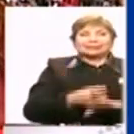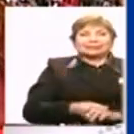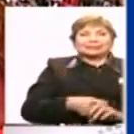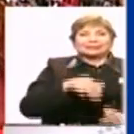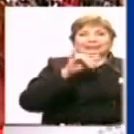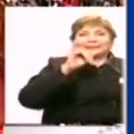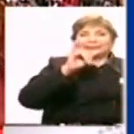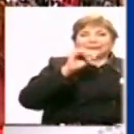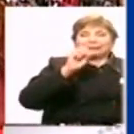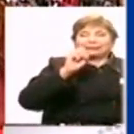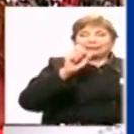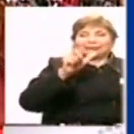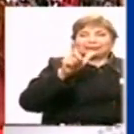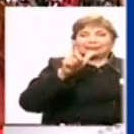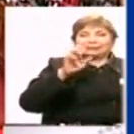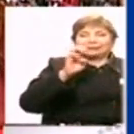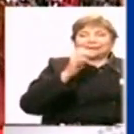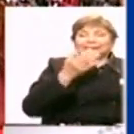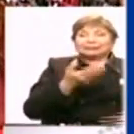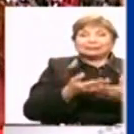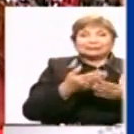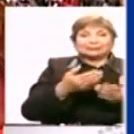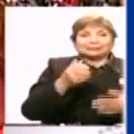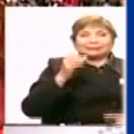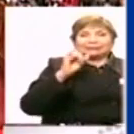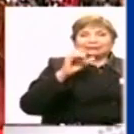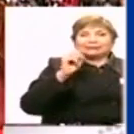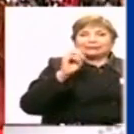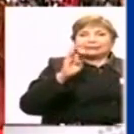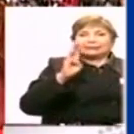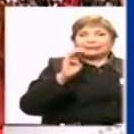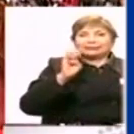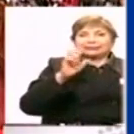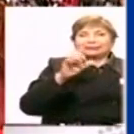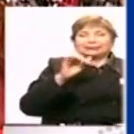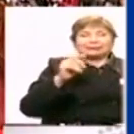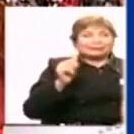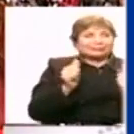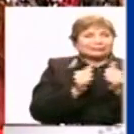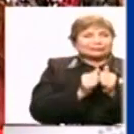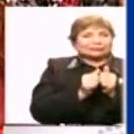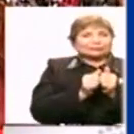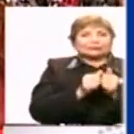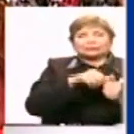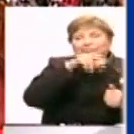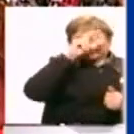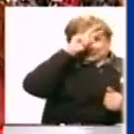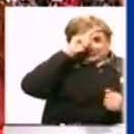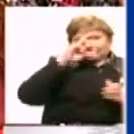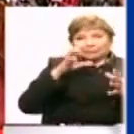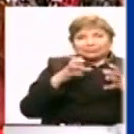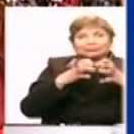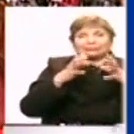conjunto de aspectos importantes, ¿no? El profesor, sombrero, lo que él significa,